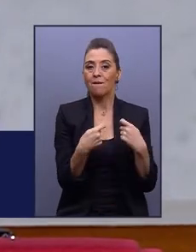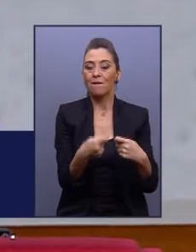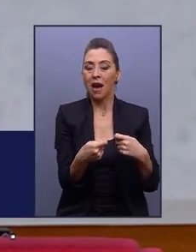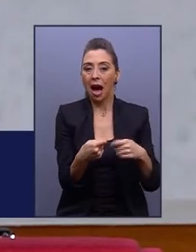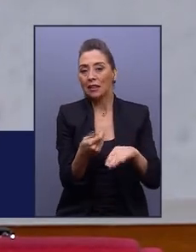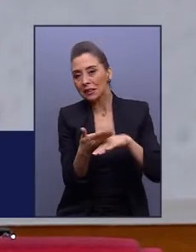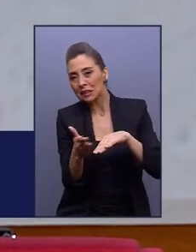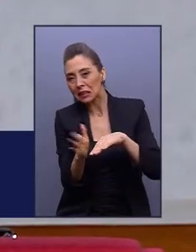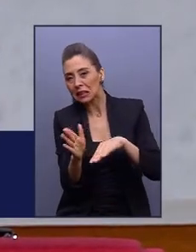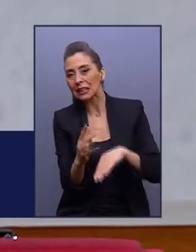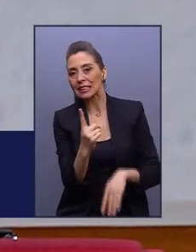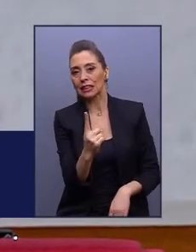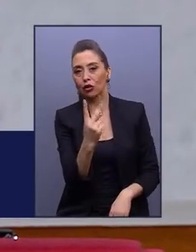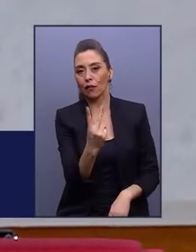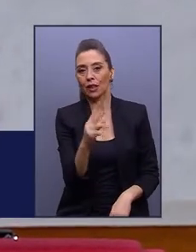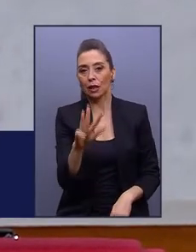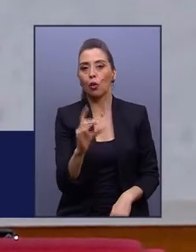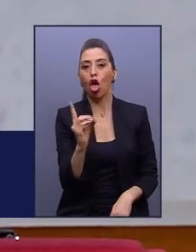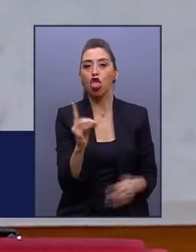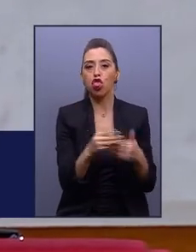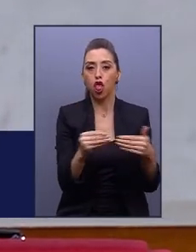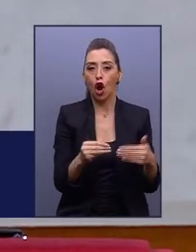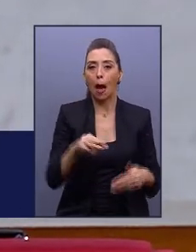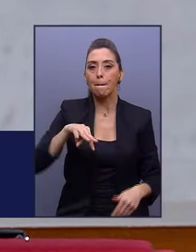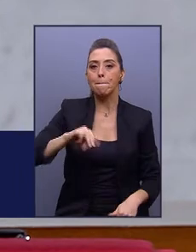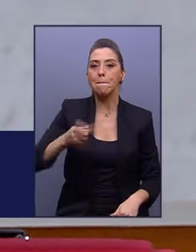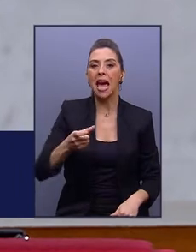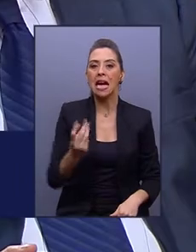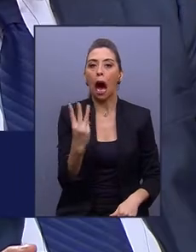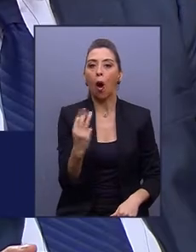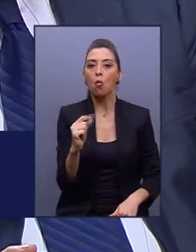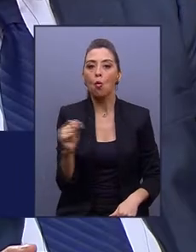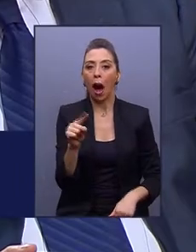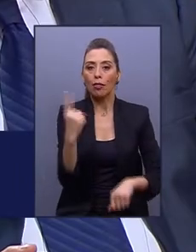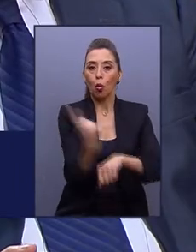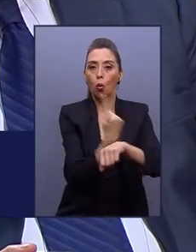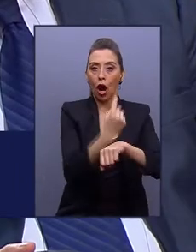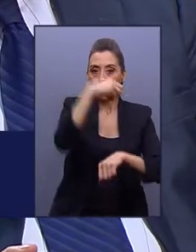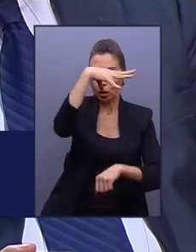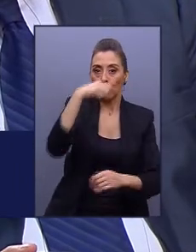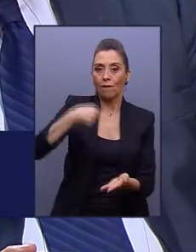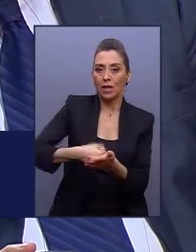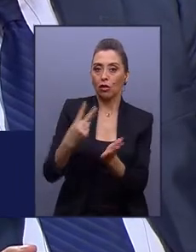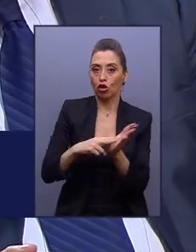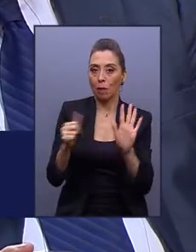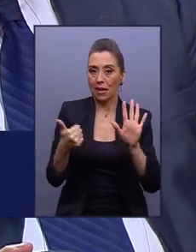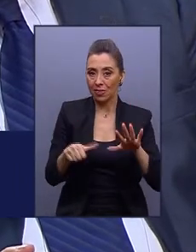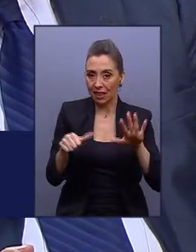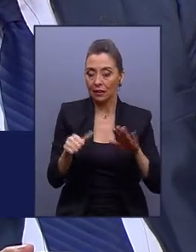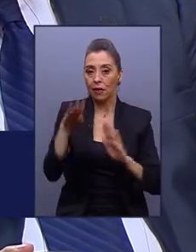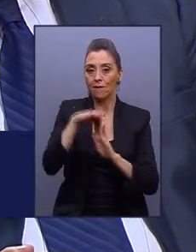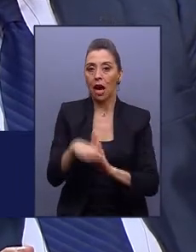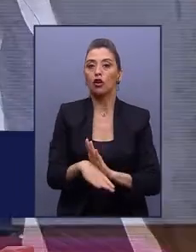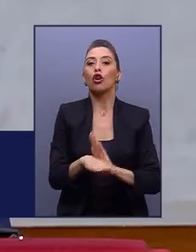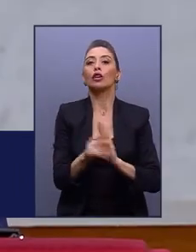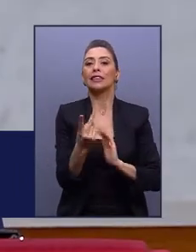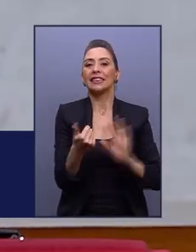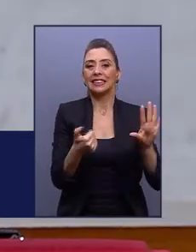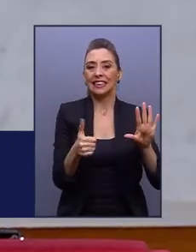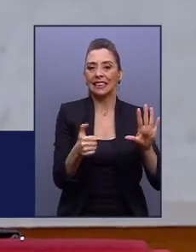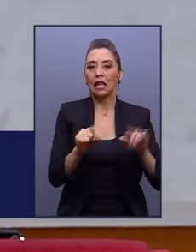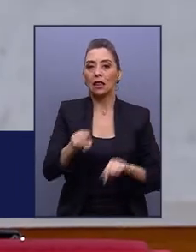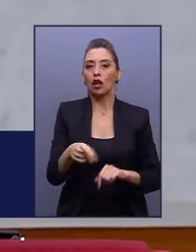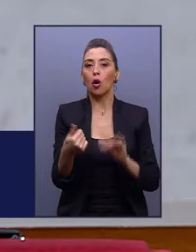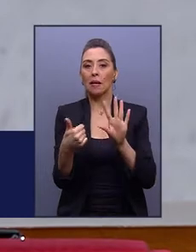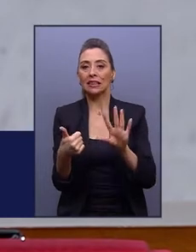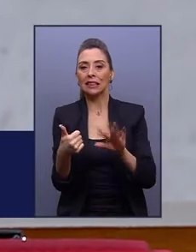marginal promedio era de 129 dólares por megawatt hora, al final del año 2016 cayó a 60,6 dólares por